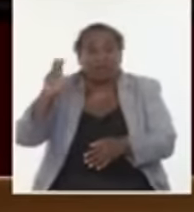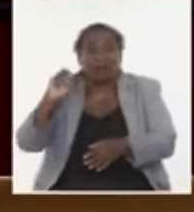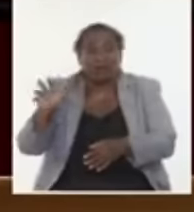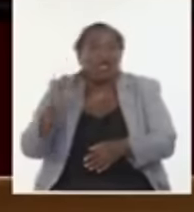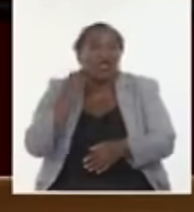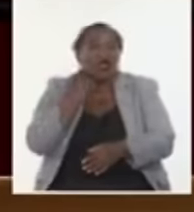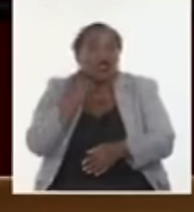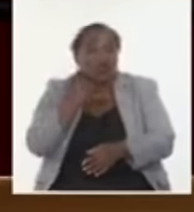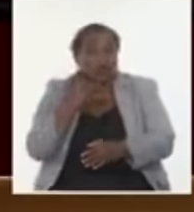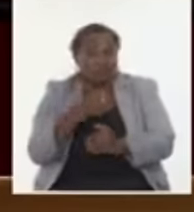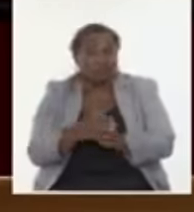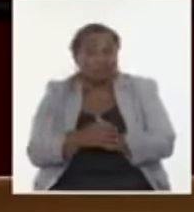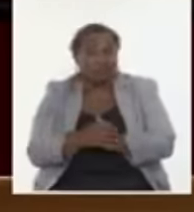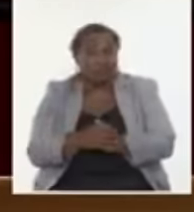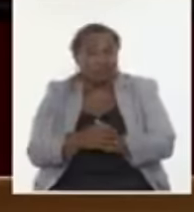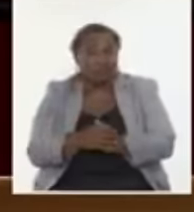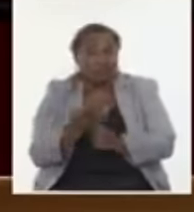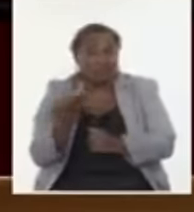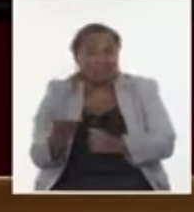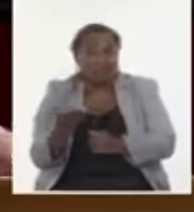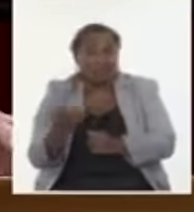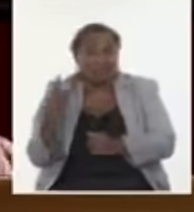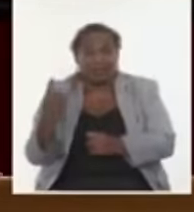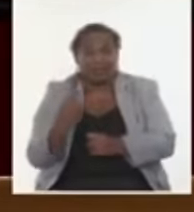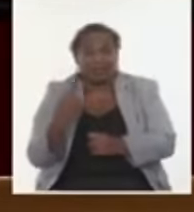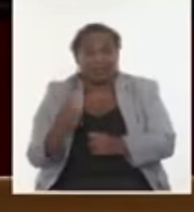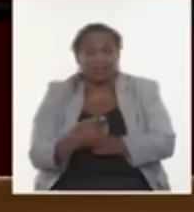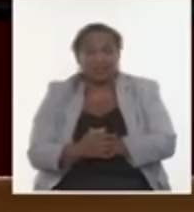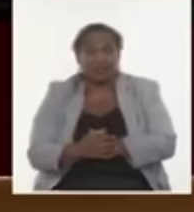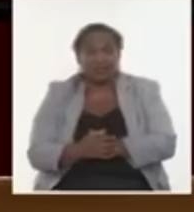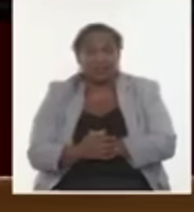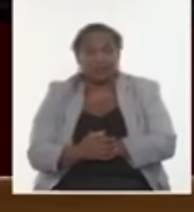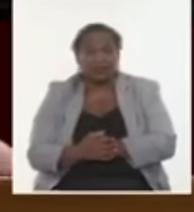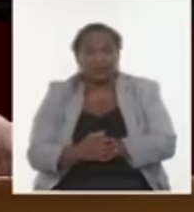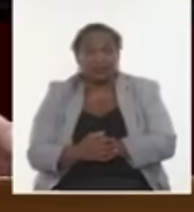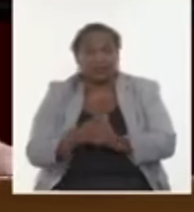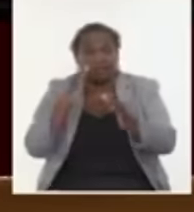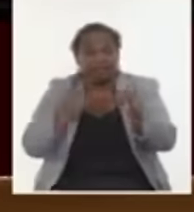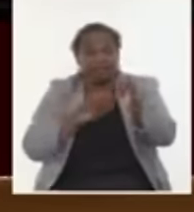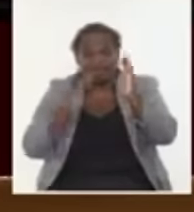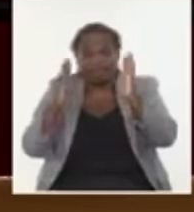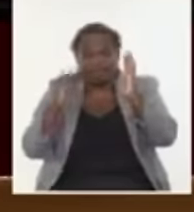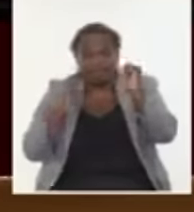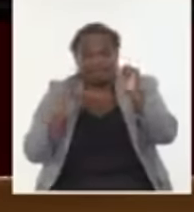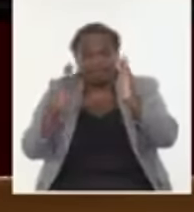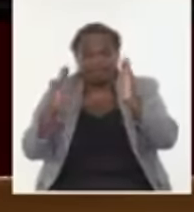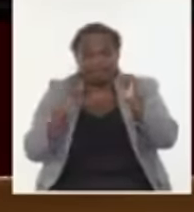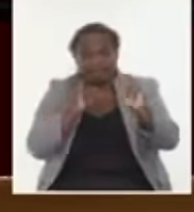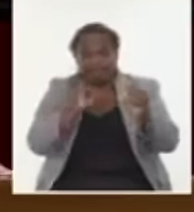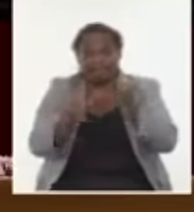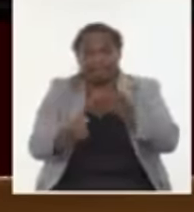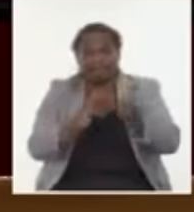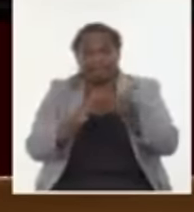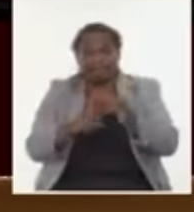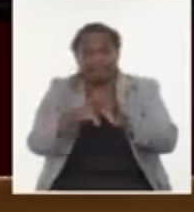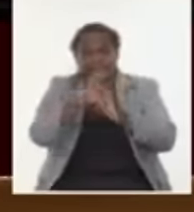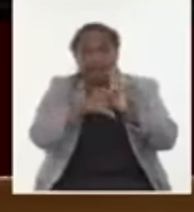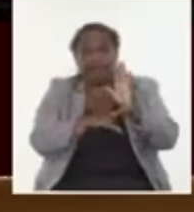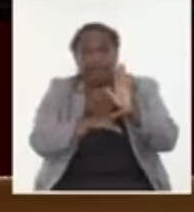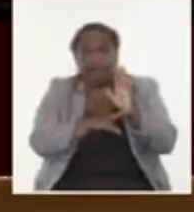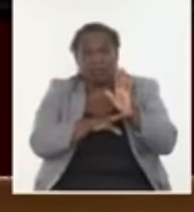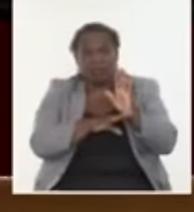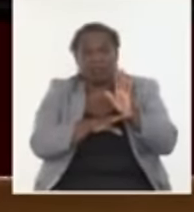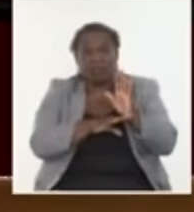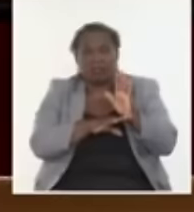rones y también las demandas nacionales. Pero vamos a concentrarnos en chequear las medidas para que tengamos